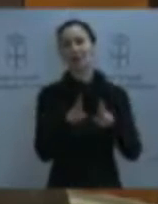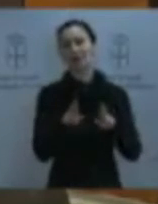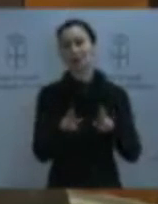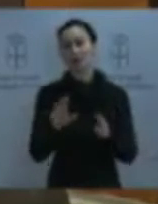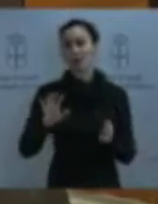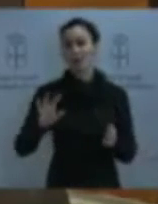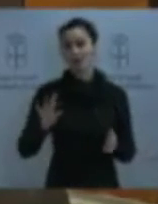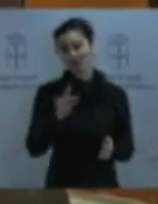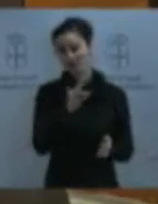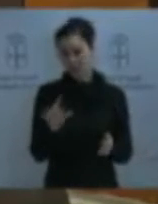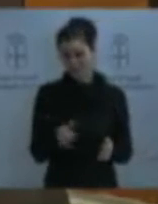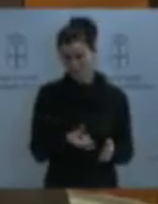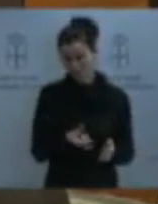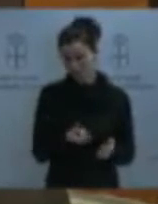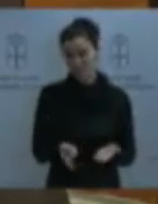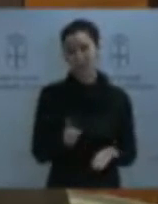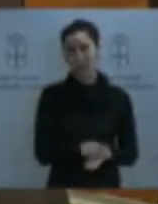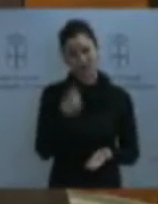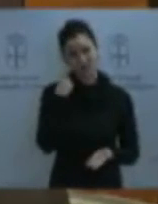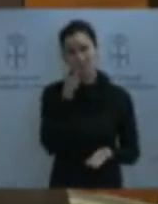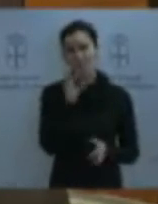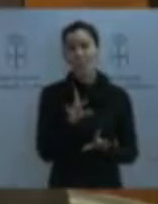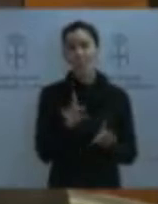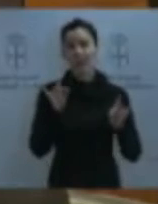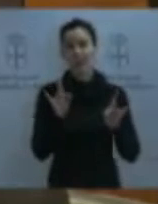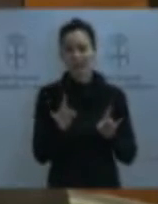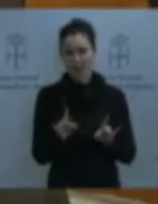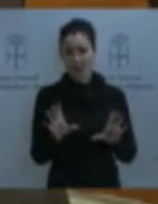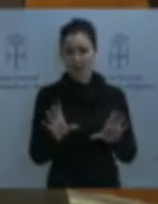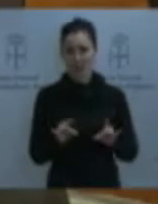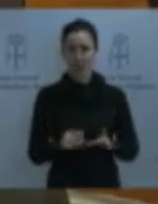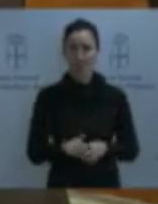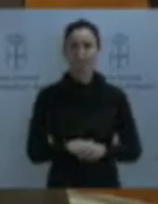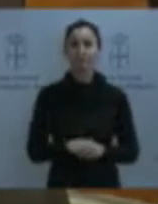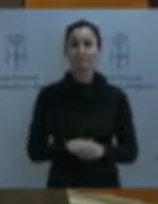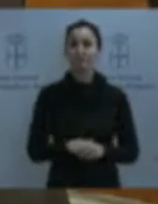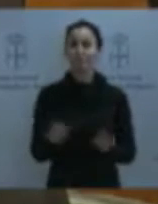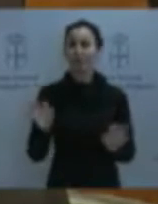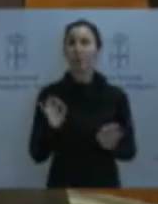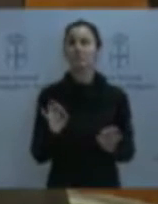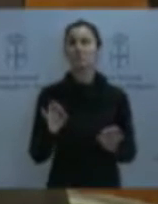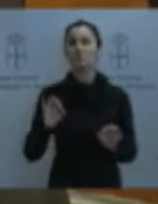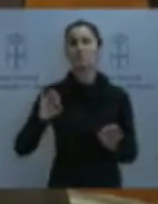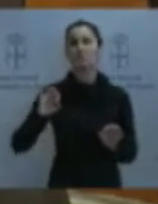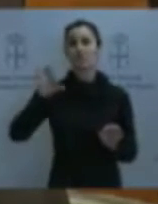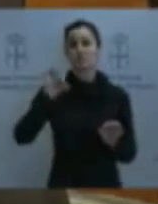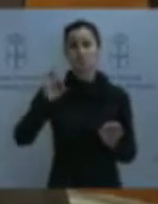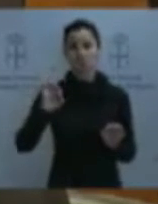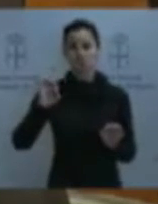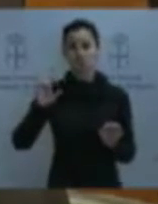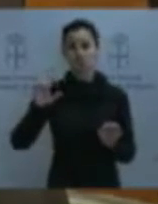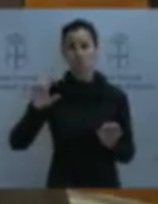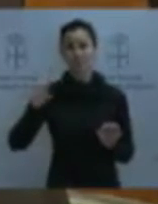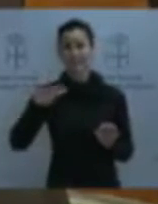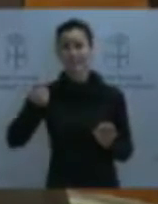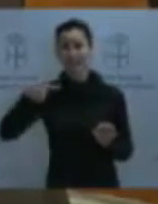financiera. Dígame, consejero, ¿está asesorando Carlos Solchaga a este Gobierno en la gestión de la crisis de Duro Felguera?